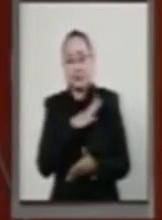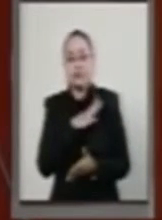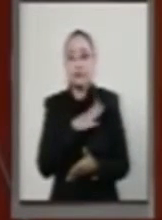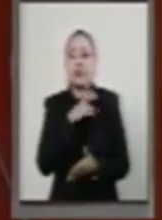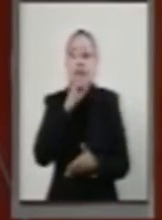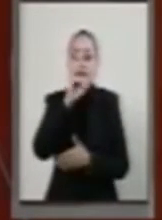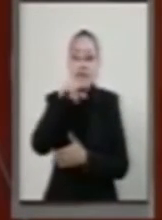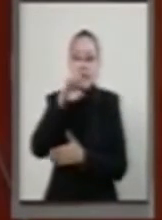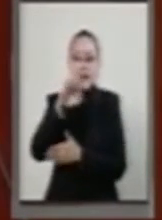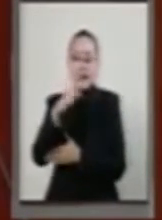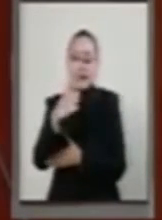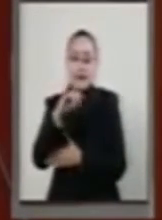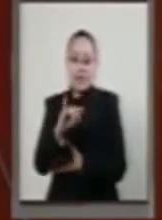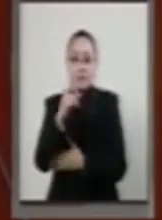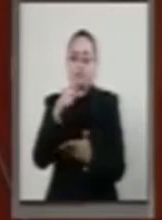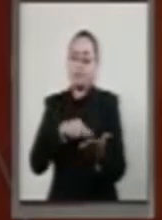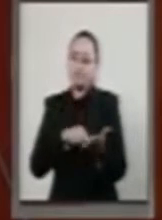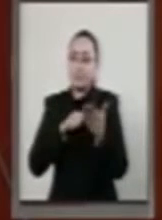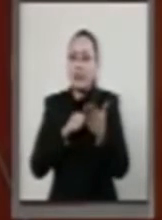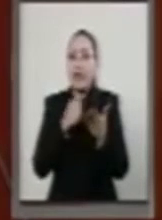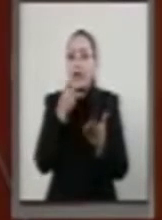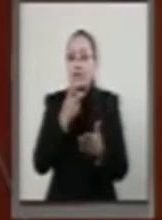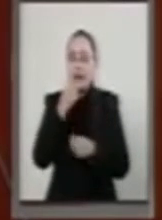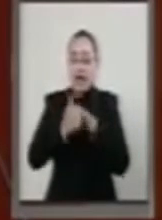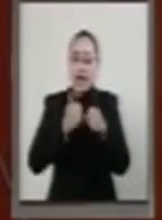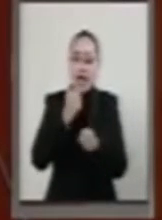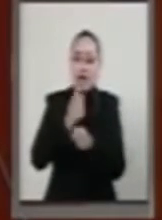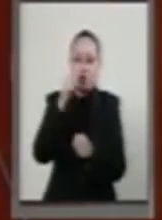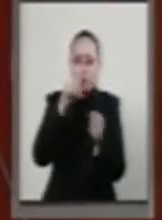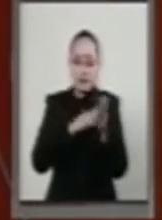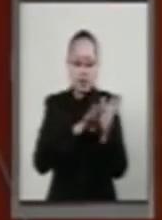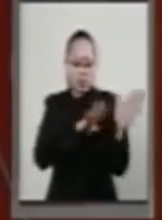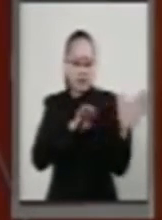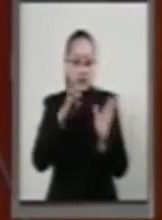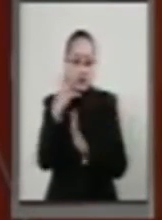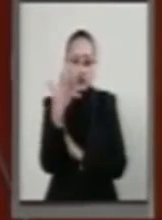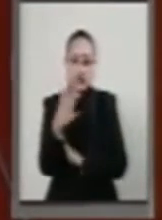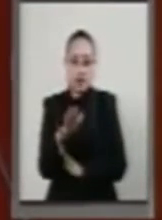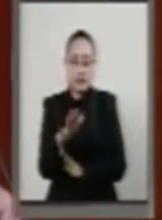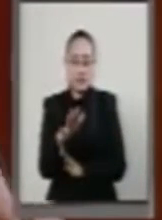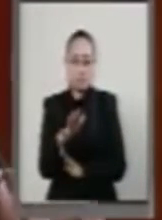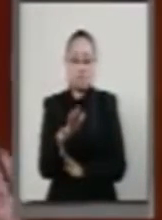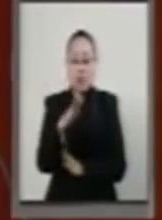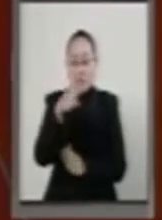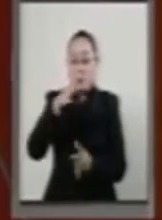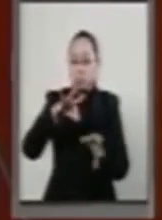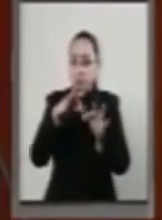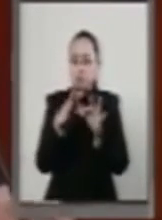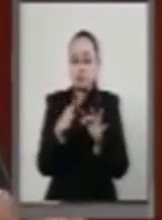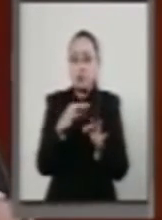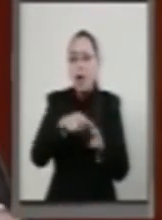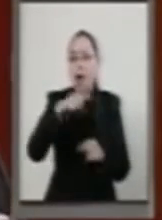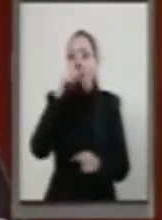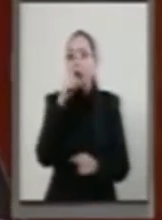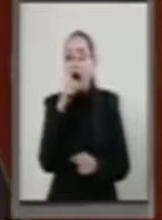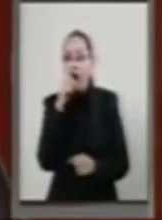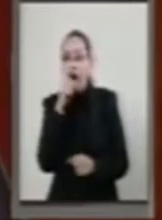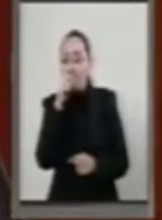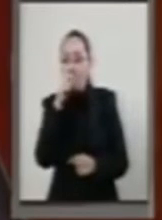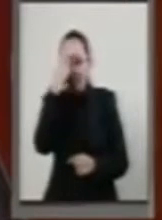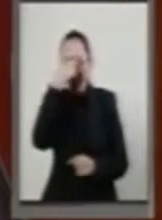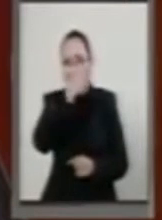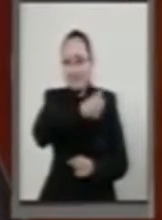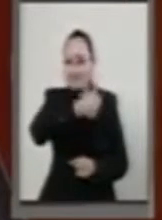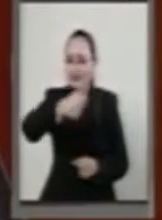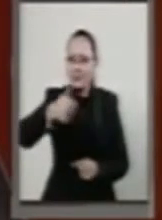del INEGI dan cuenta que en el año 1910 el acceso al agua era de